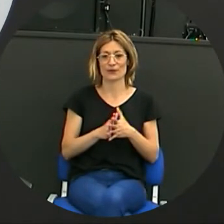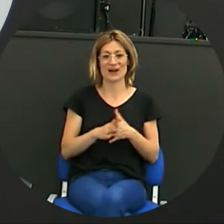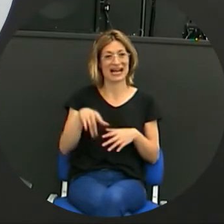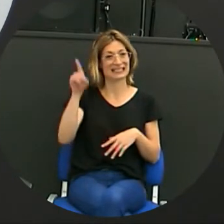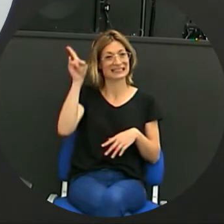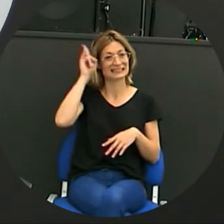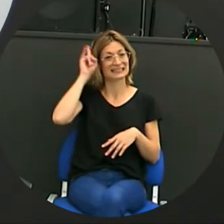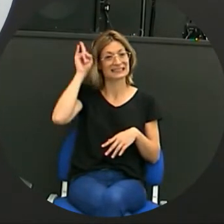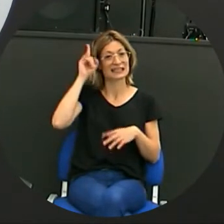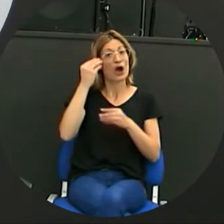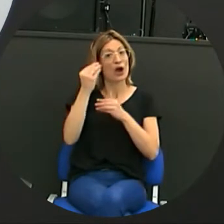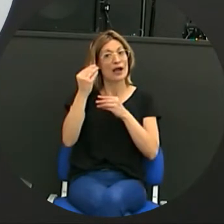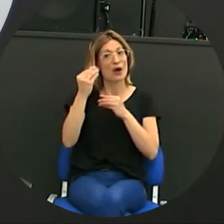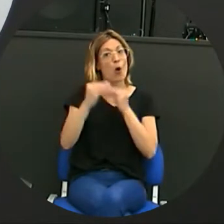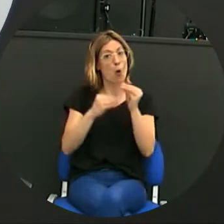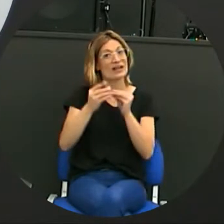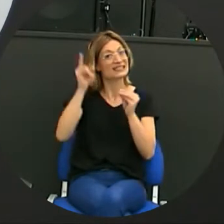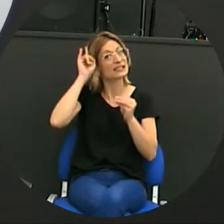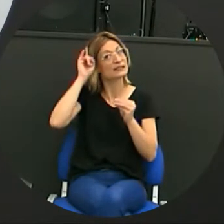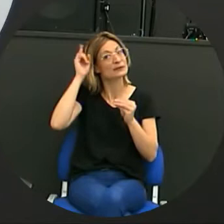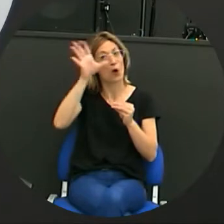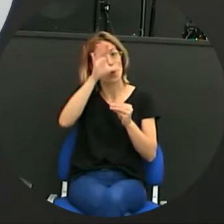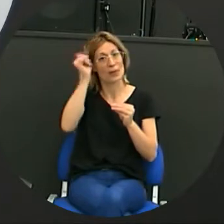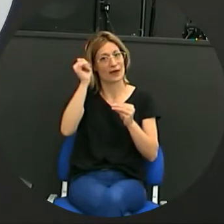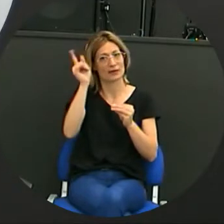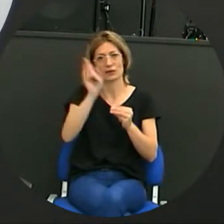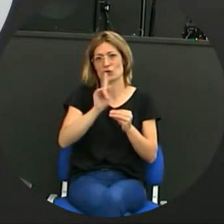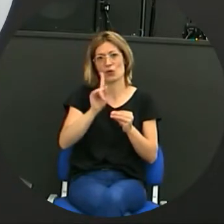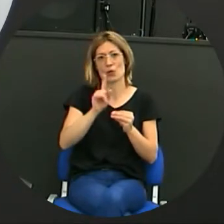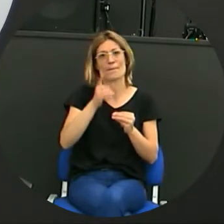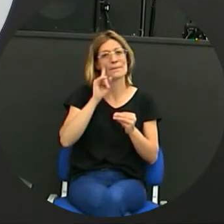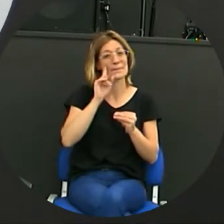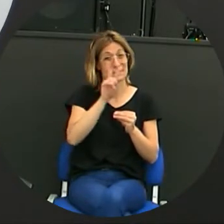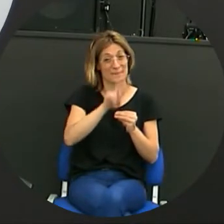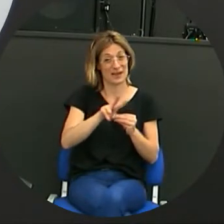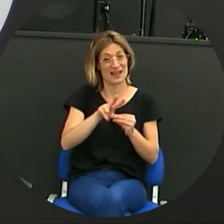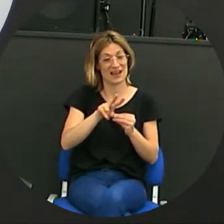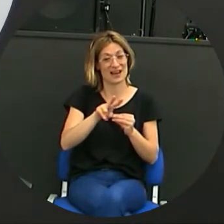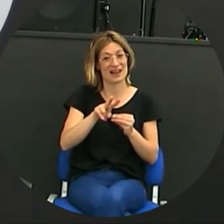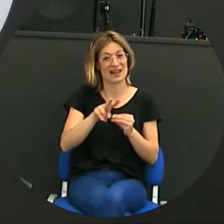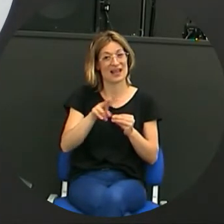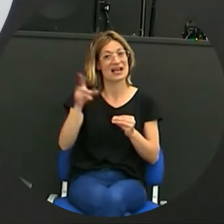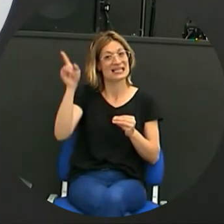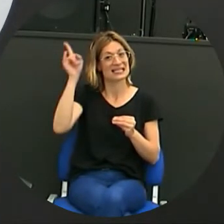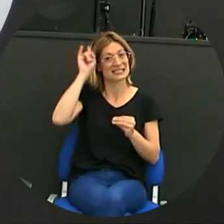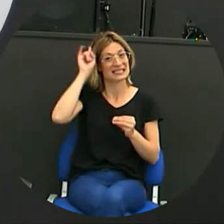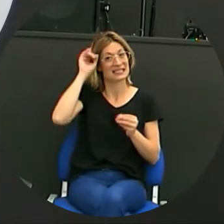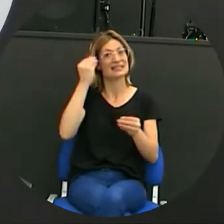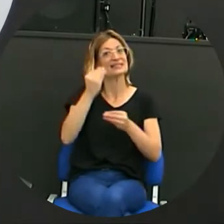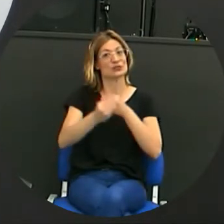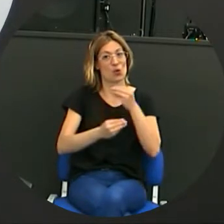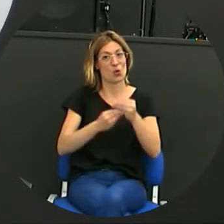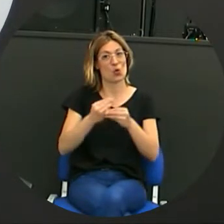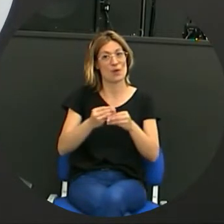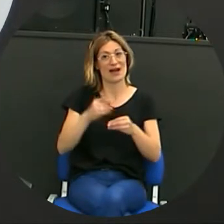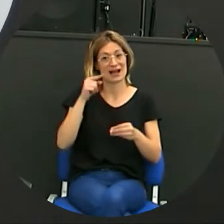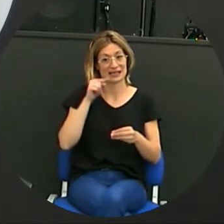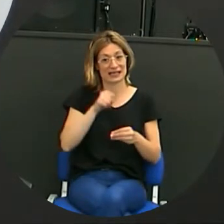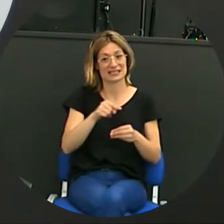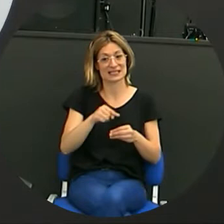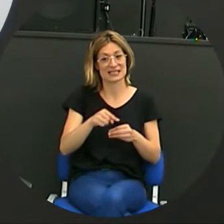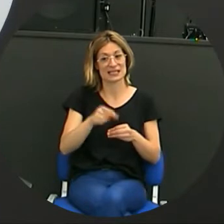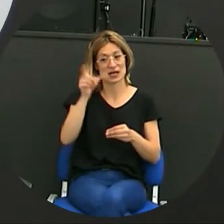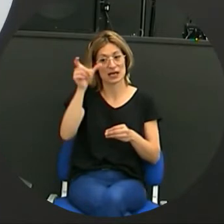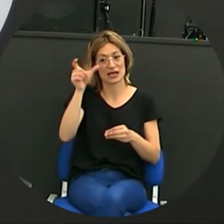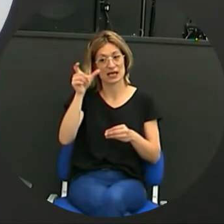del diablo, que veamos la estrategia y la oposición de Satanás. Allí estaba el mago Bar Jesús.